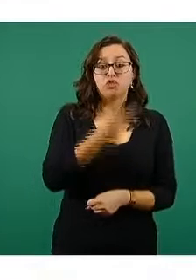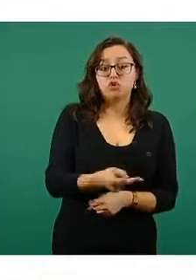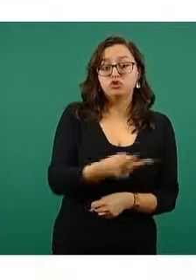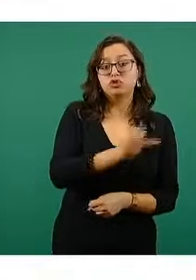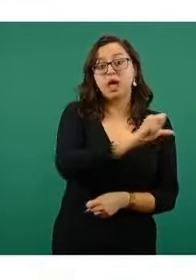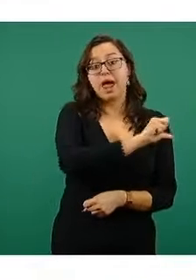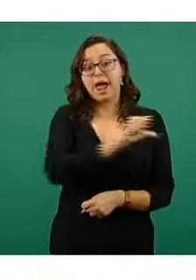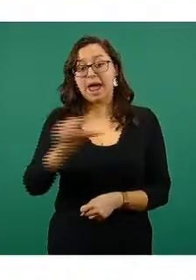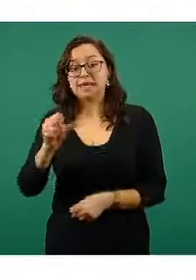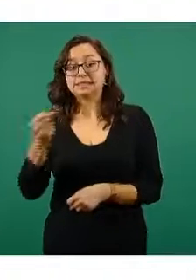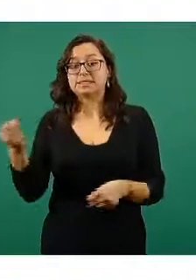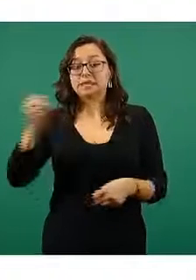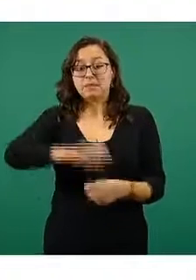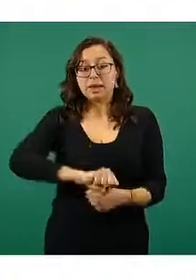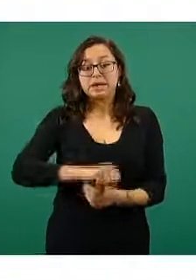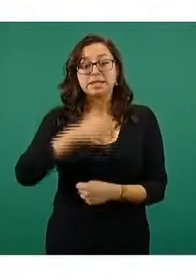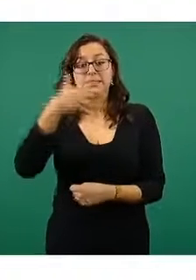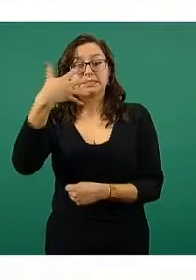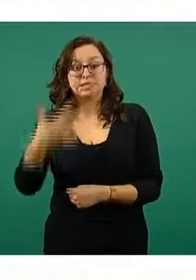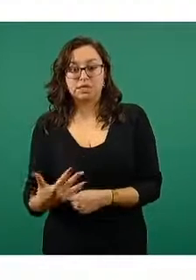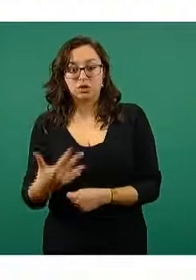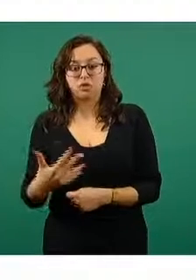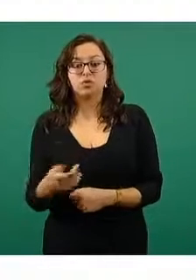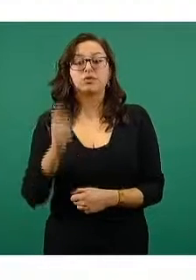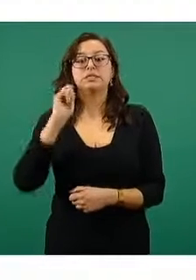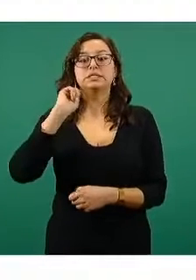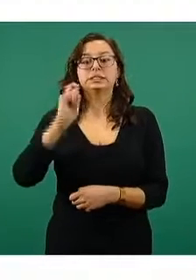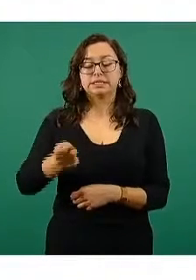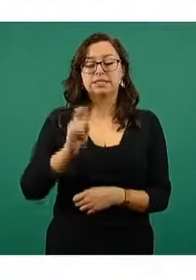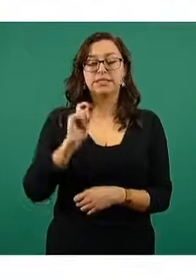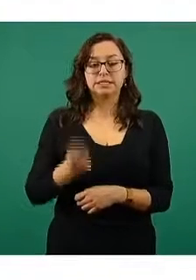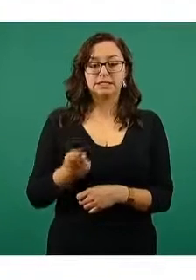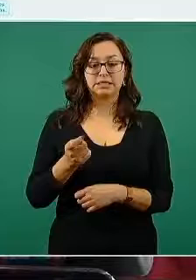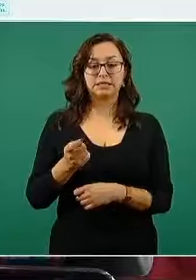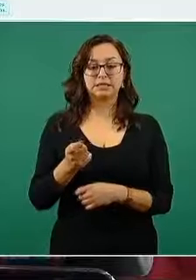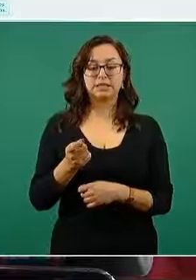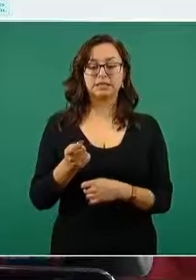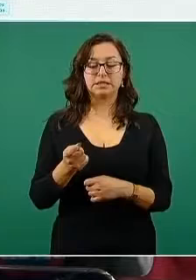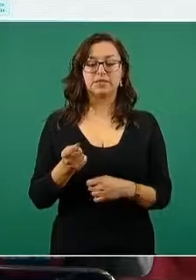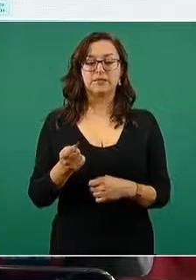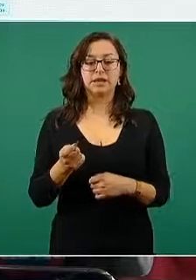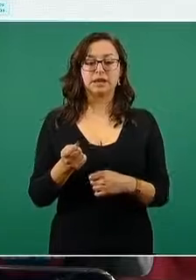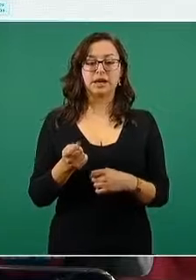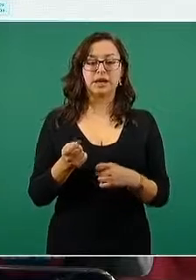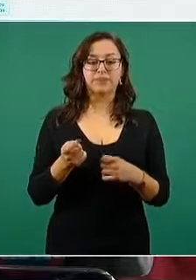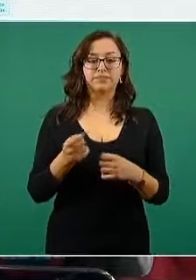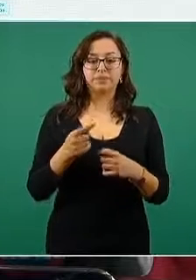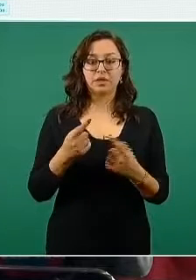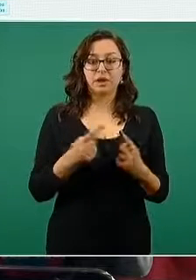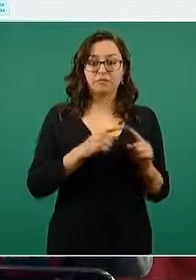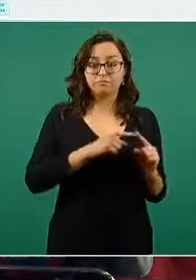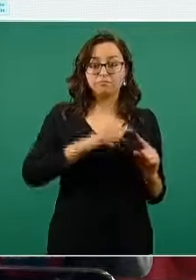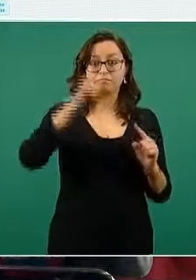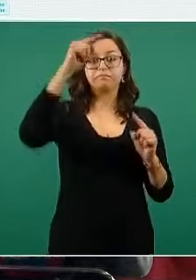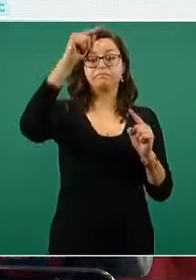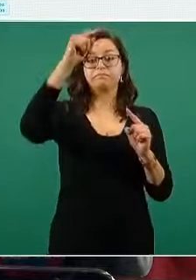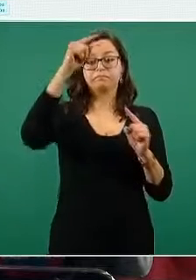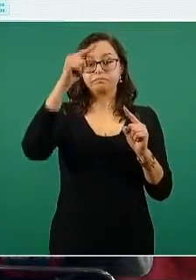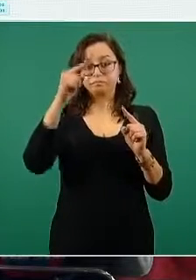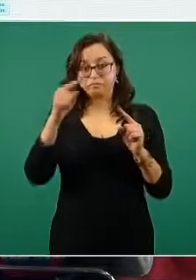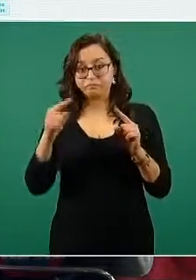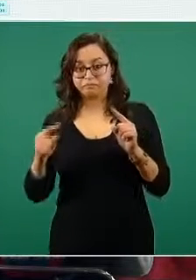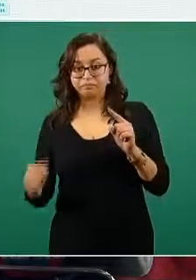hasta el que tenemos en la semana 5, ha significado un descenso para ese último ACME, ese último pico, de